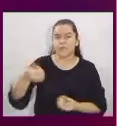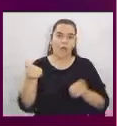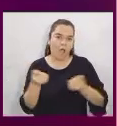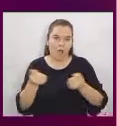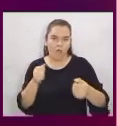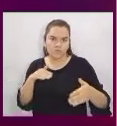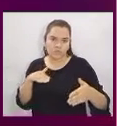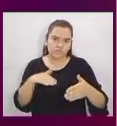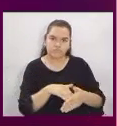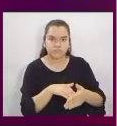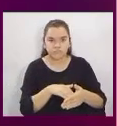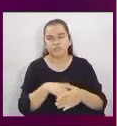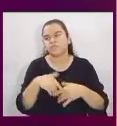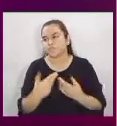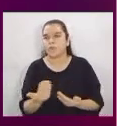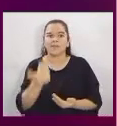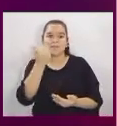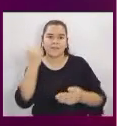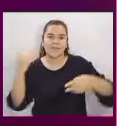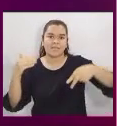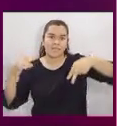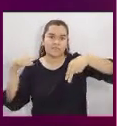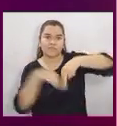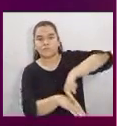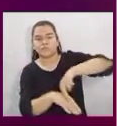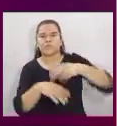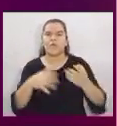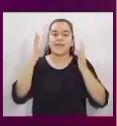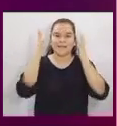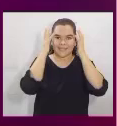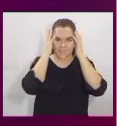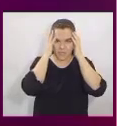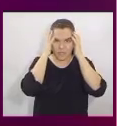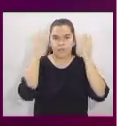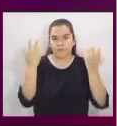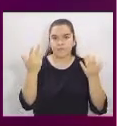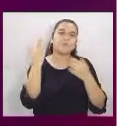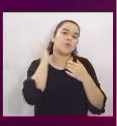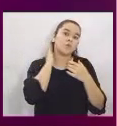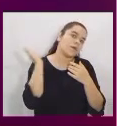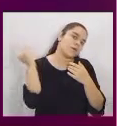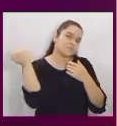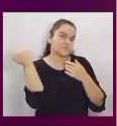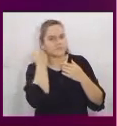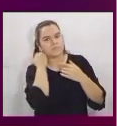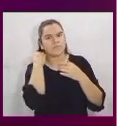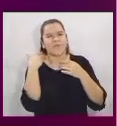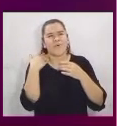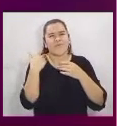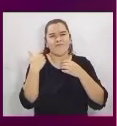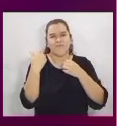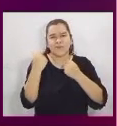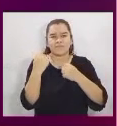gente que ha tenido un accidente de tránsito y ha tenido un golpe muy fuerte a nivel, por ejemplo, de